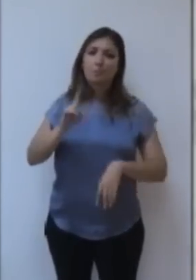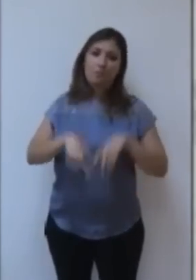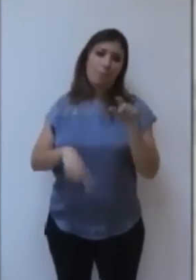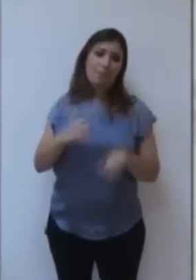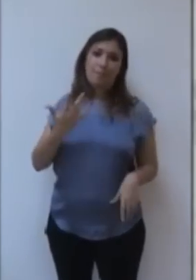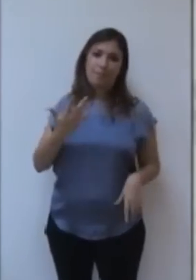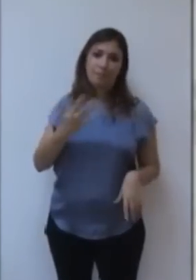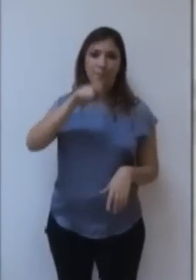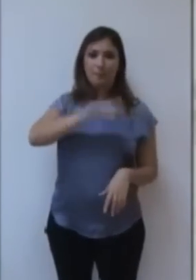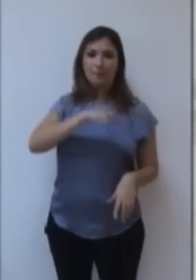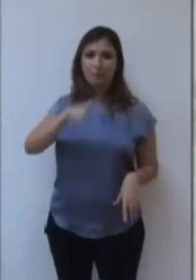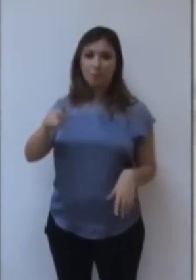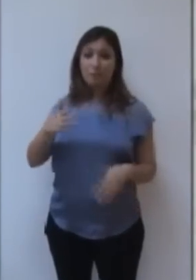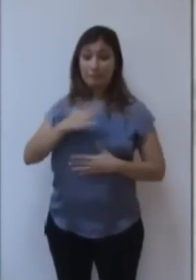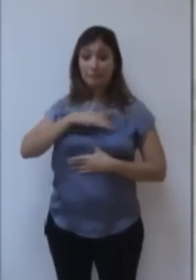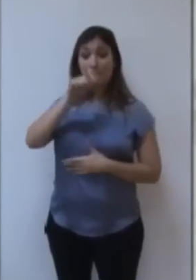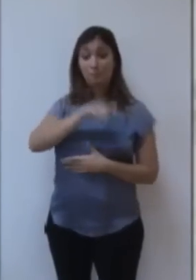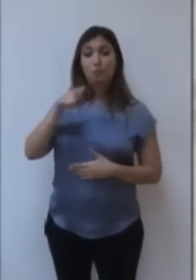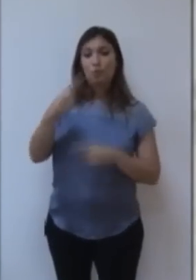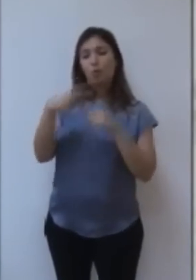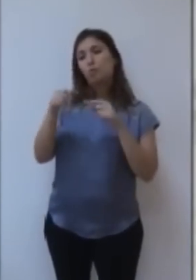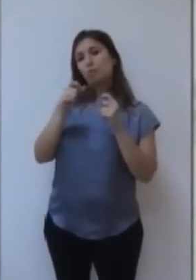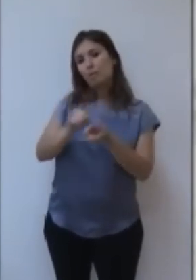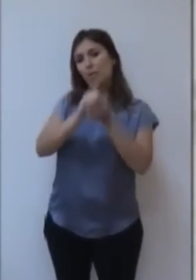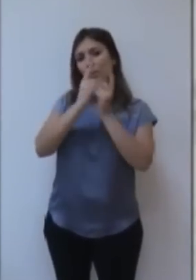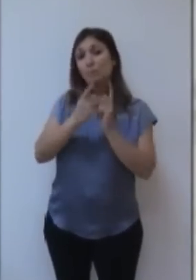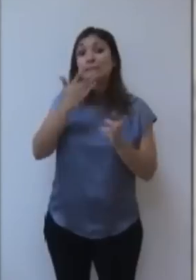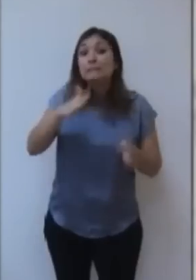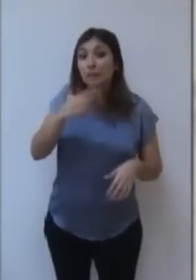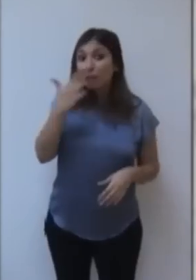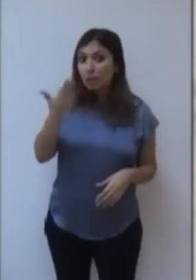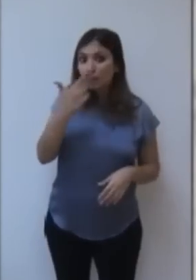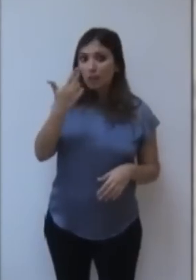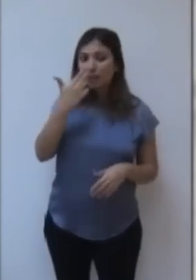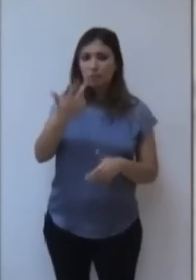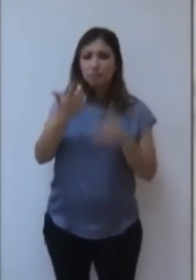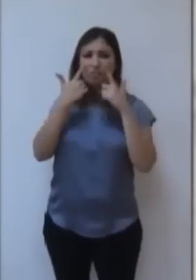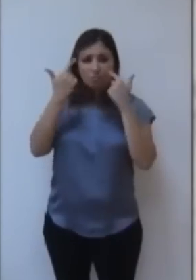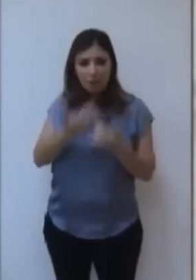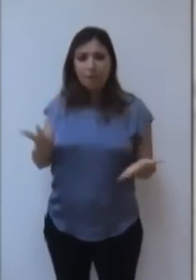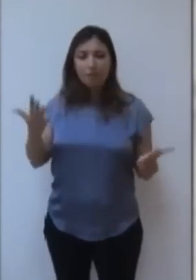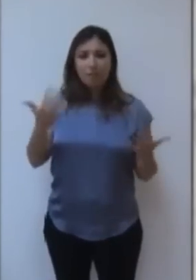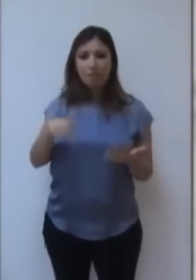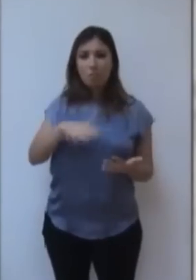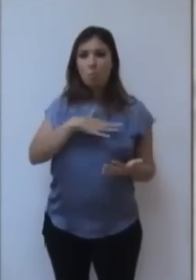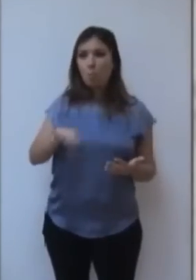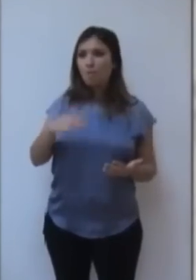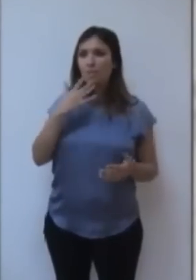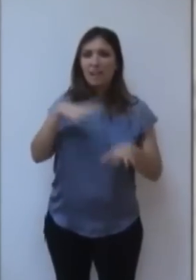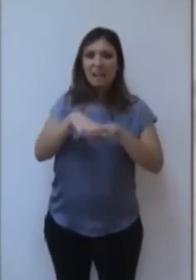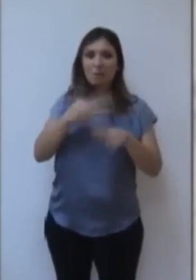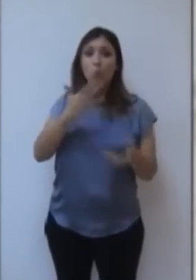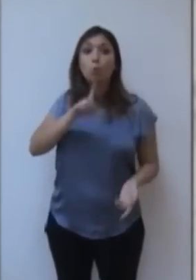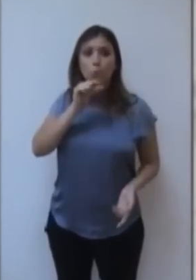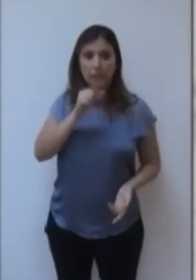personas, ¿no? Que al final somos las personas las que cambiamos las cosas, ¿no? Cuando hay interés, dices, ¿quién se iba a imaginar que de pronto yo podía tener éxito una red como